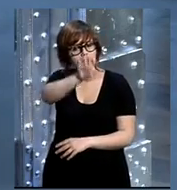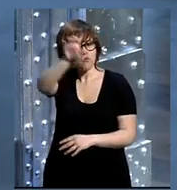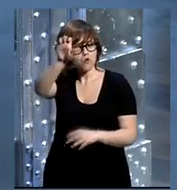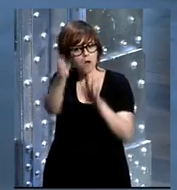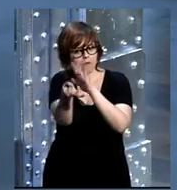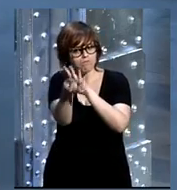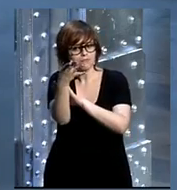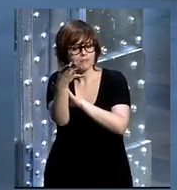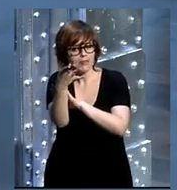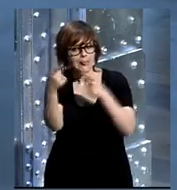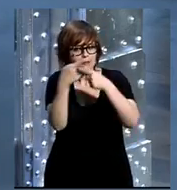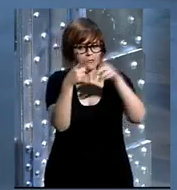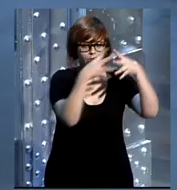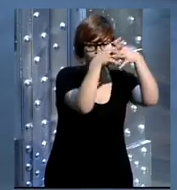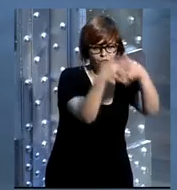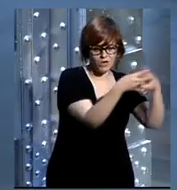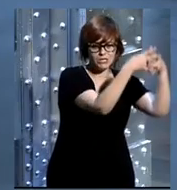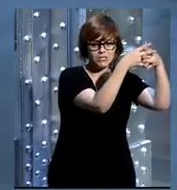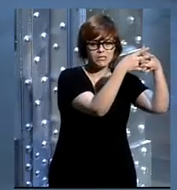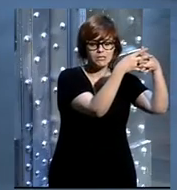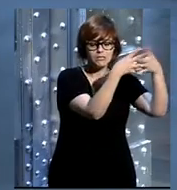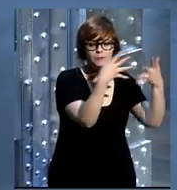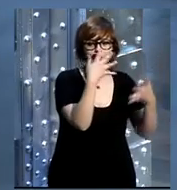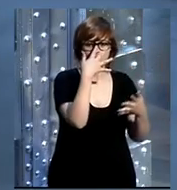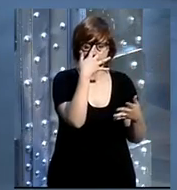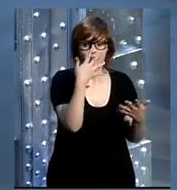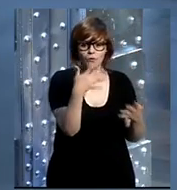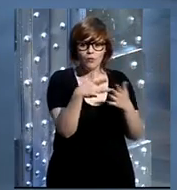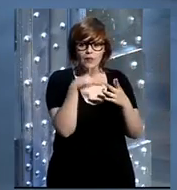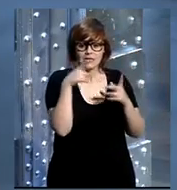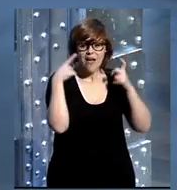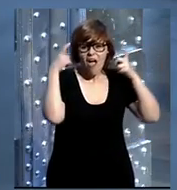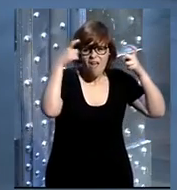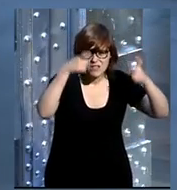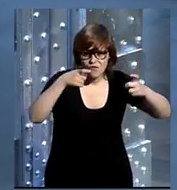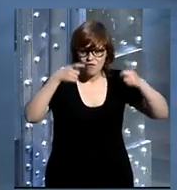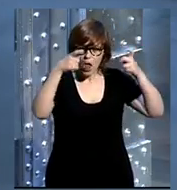pues no se haga realmente un esfuerzo de aproximación